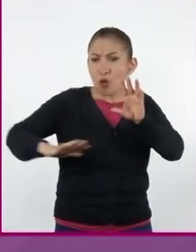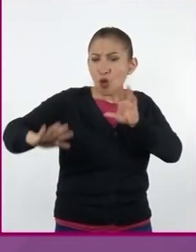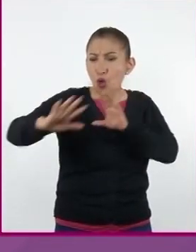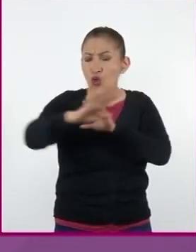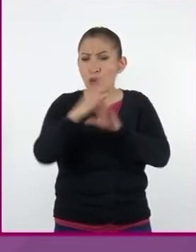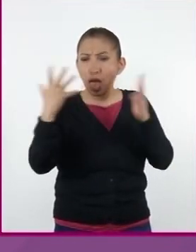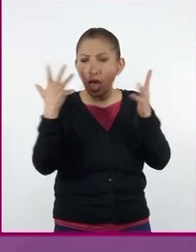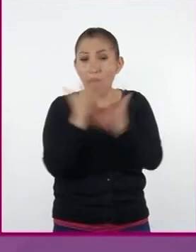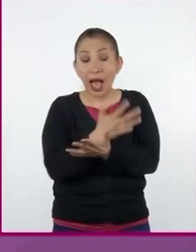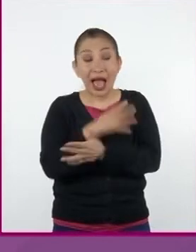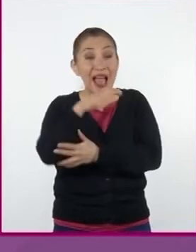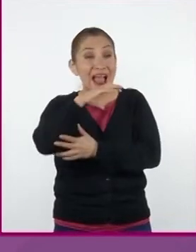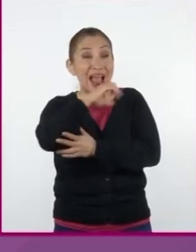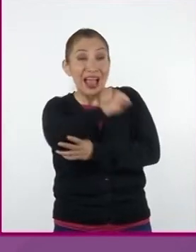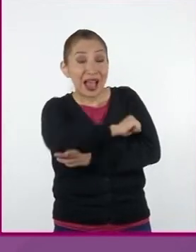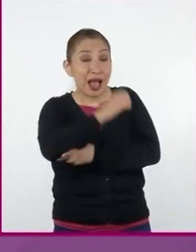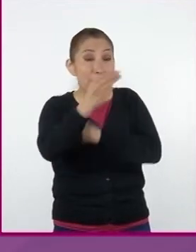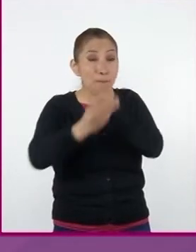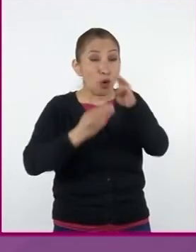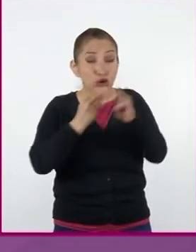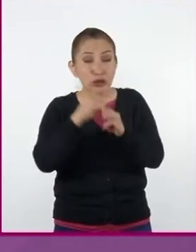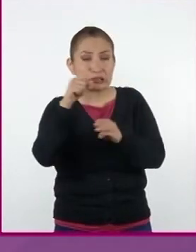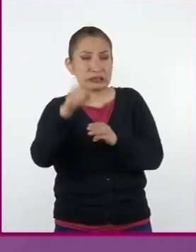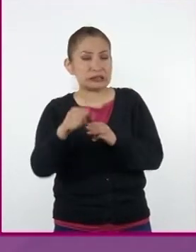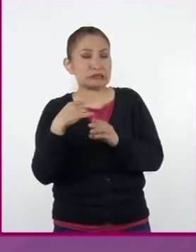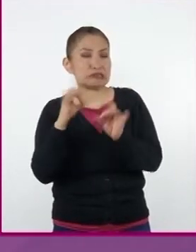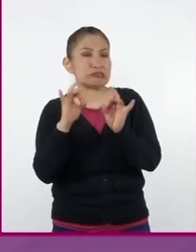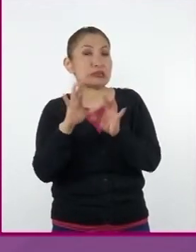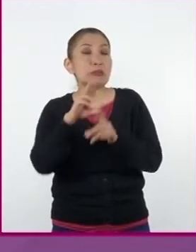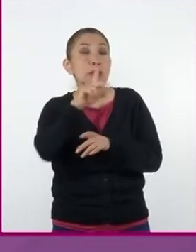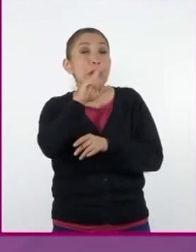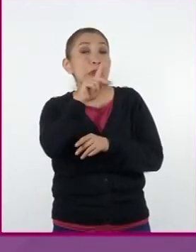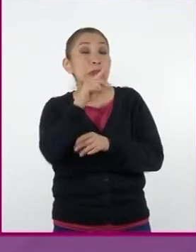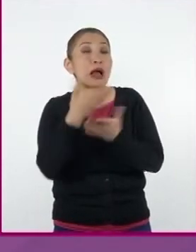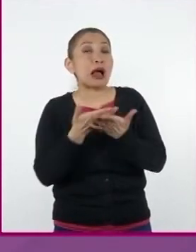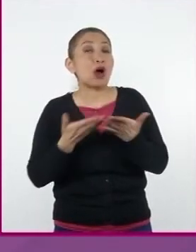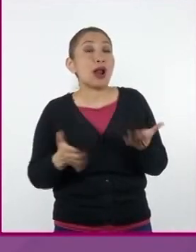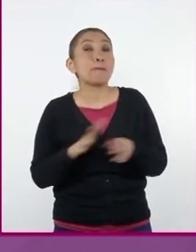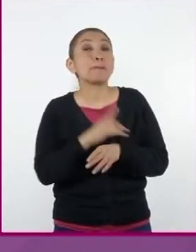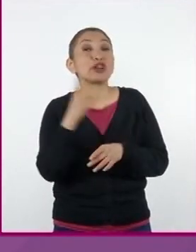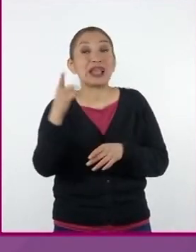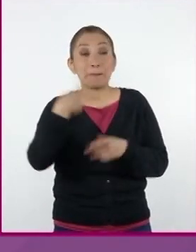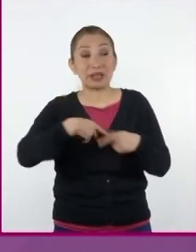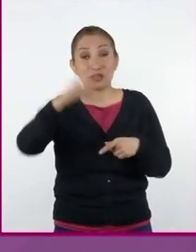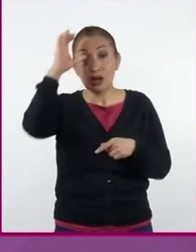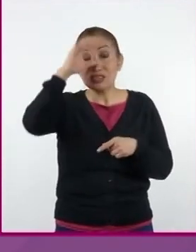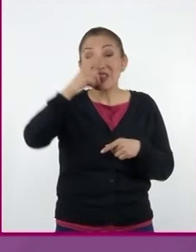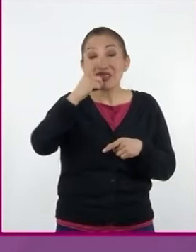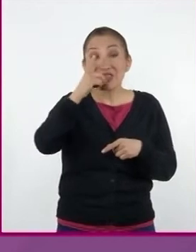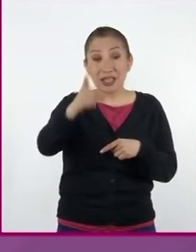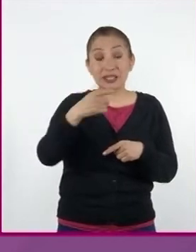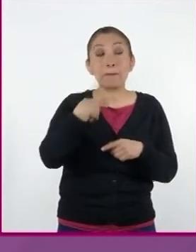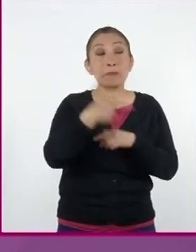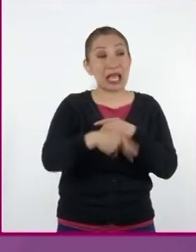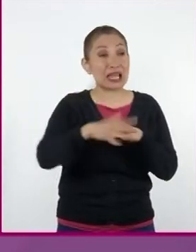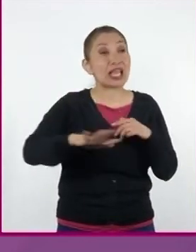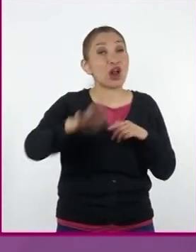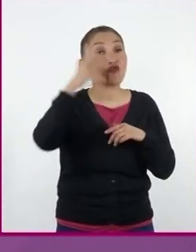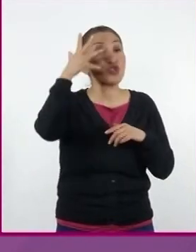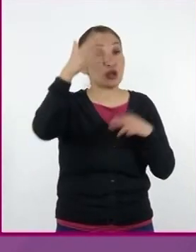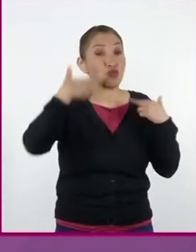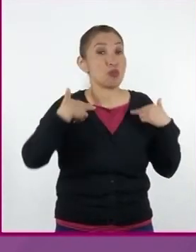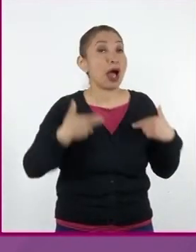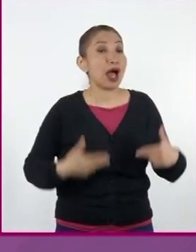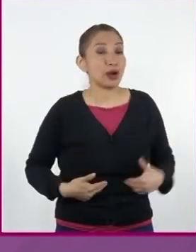Tierra? El calentamiento global es un fenómeno que nos preocupa hoy, ya que los científicos afirman que pone en riesgo el futuro de la